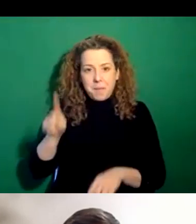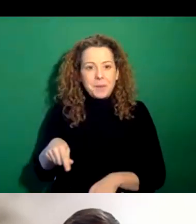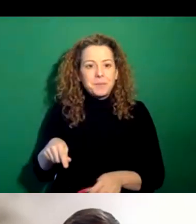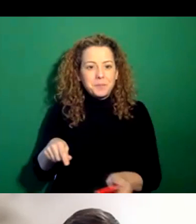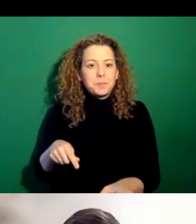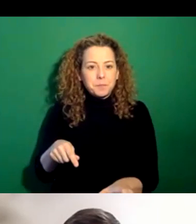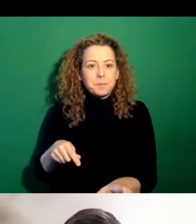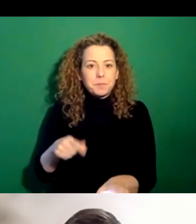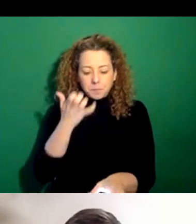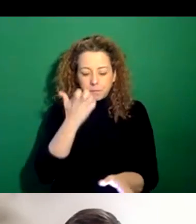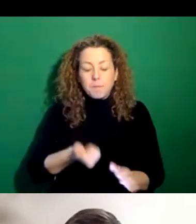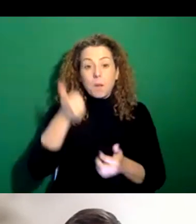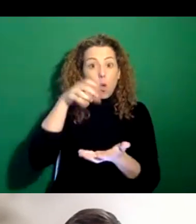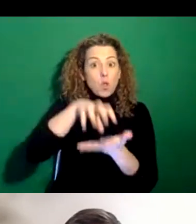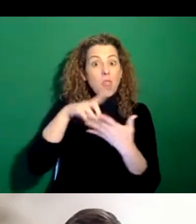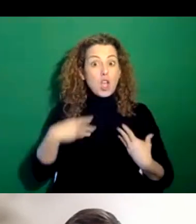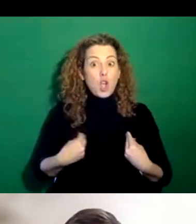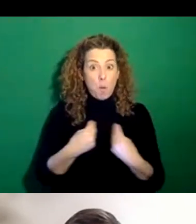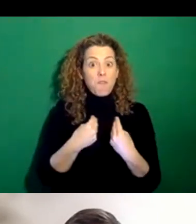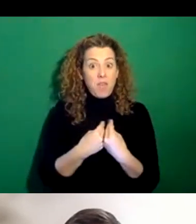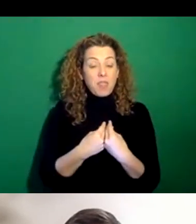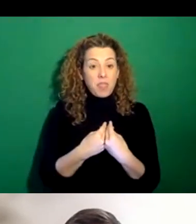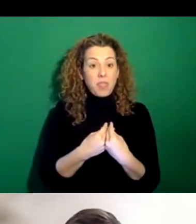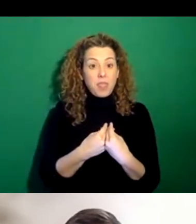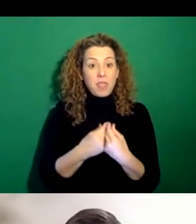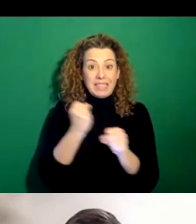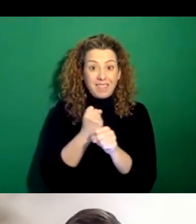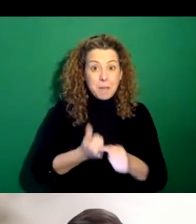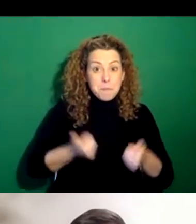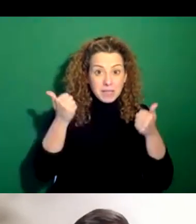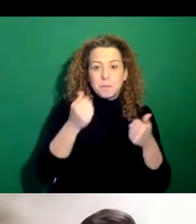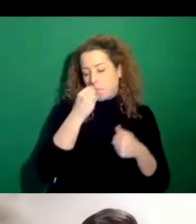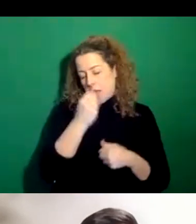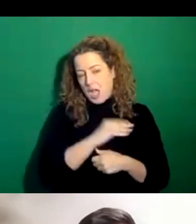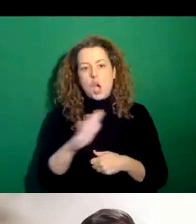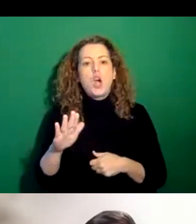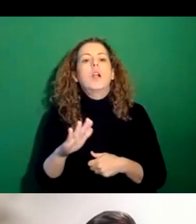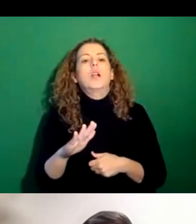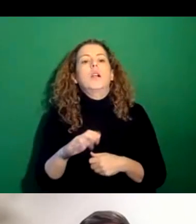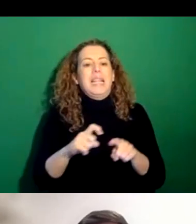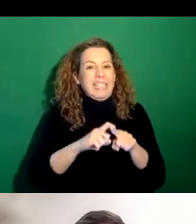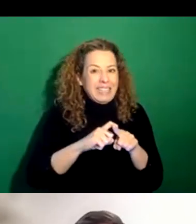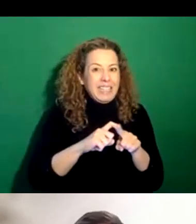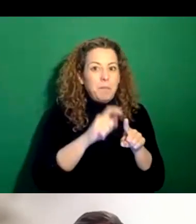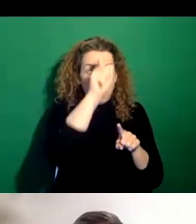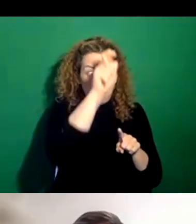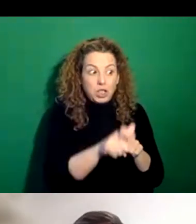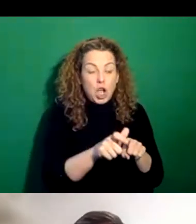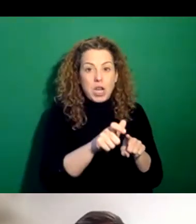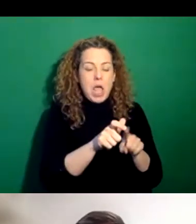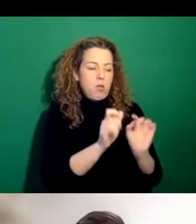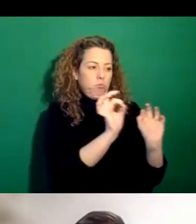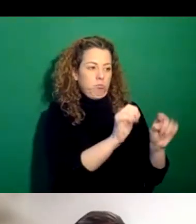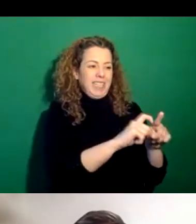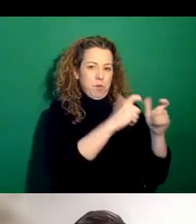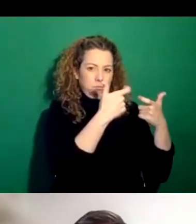cuantas más unidades de convivencia trabajemos, mejor. Y la tipificación de residentes